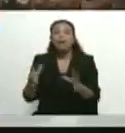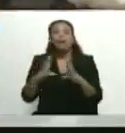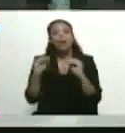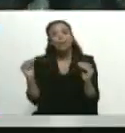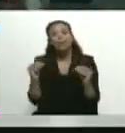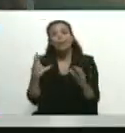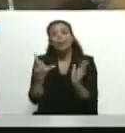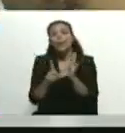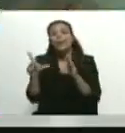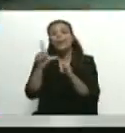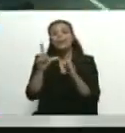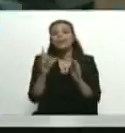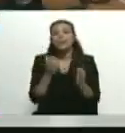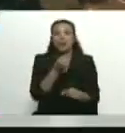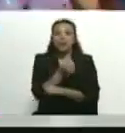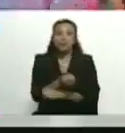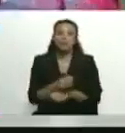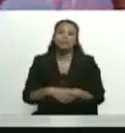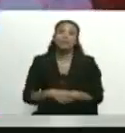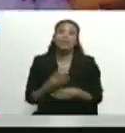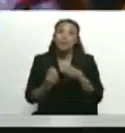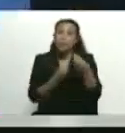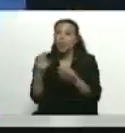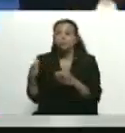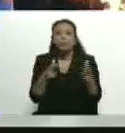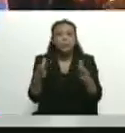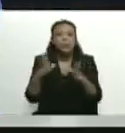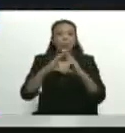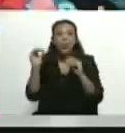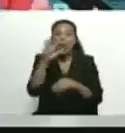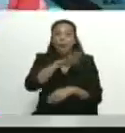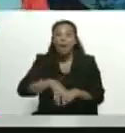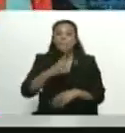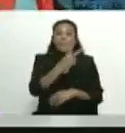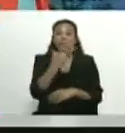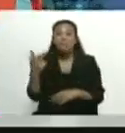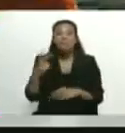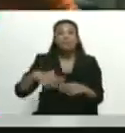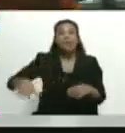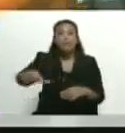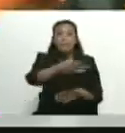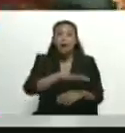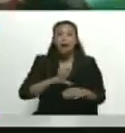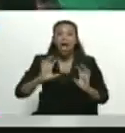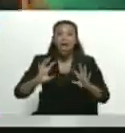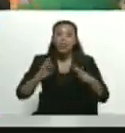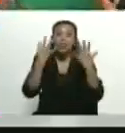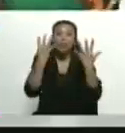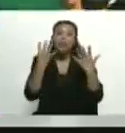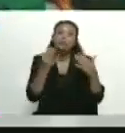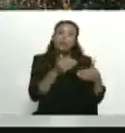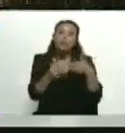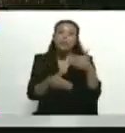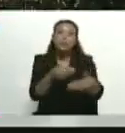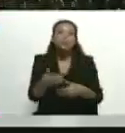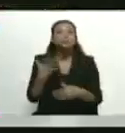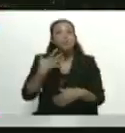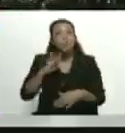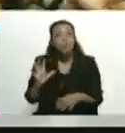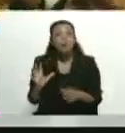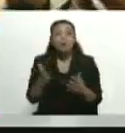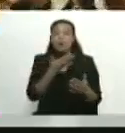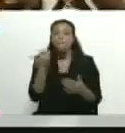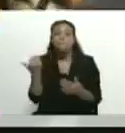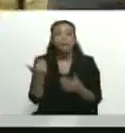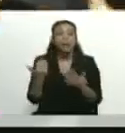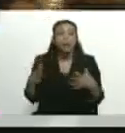para los bachilleres. Ha sido la ruta de todas las rutas que hemos hecho. Esta es la novena edición de la Ruta Life y yo creo que esta ha sido